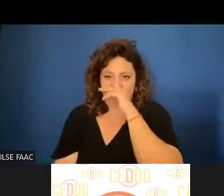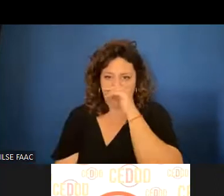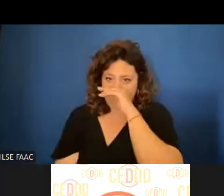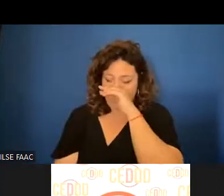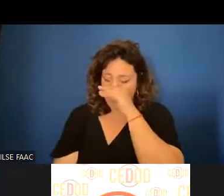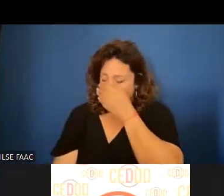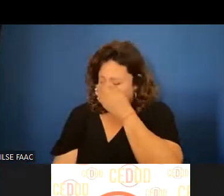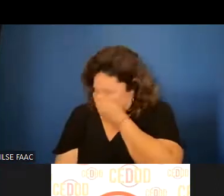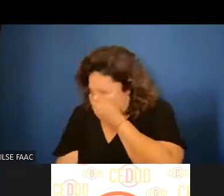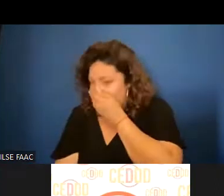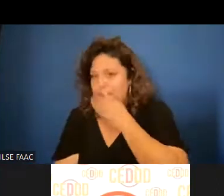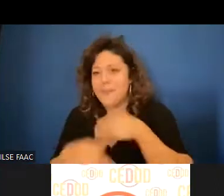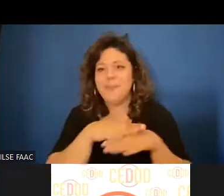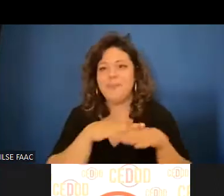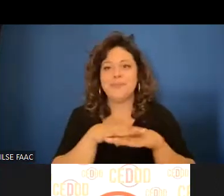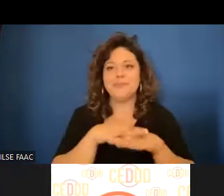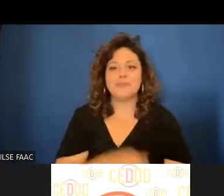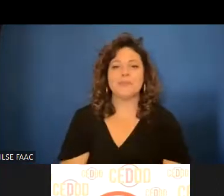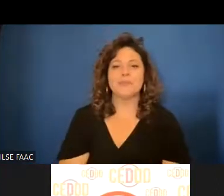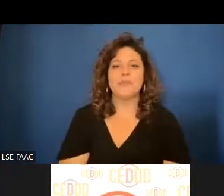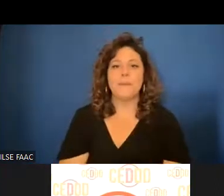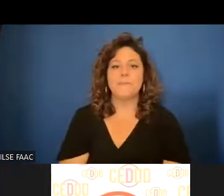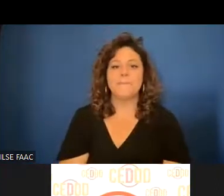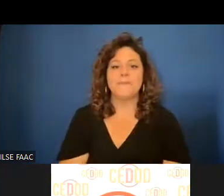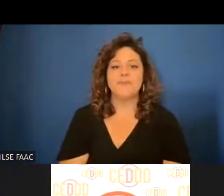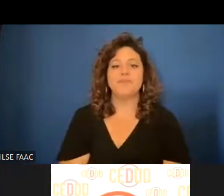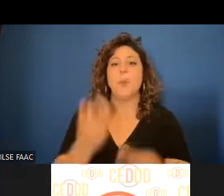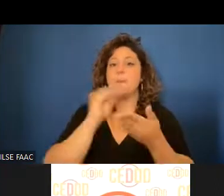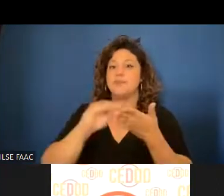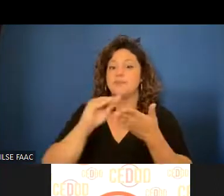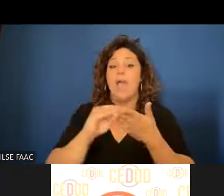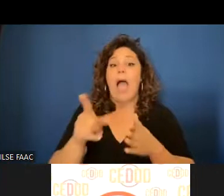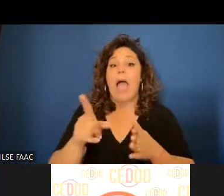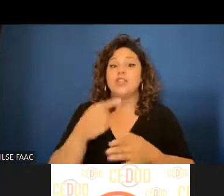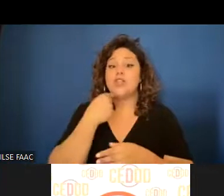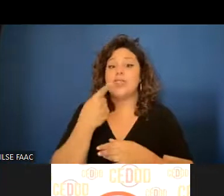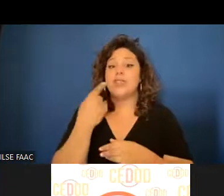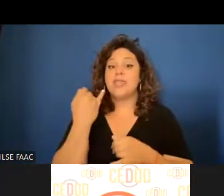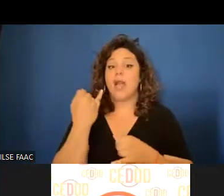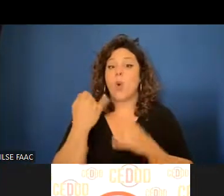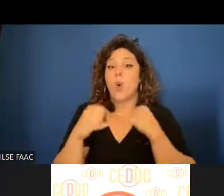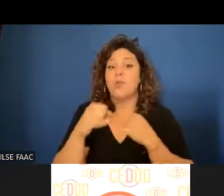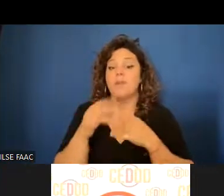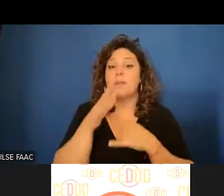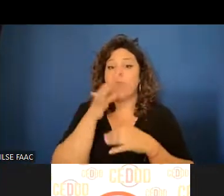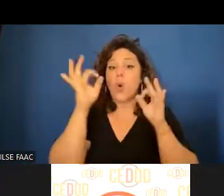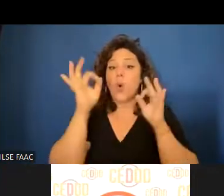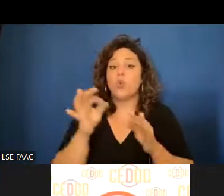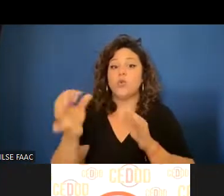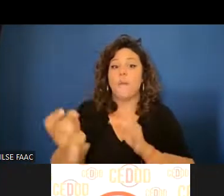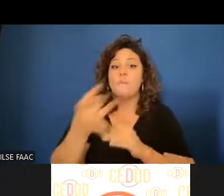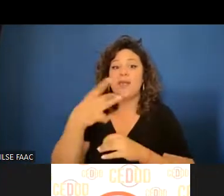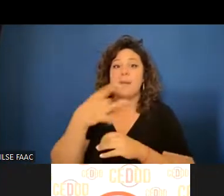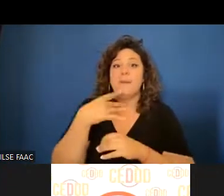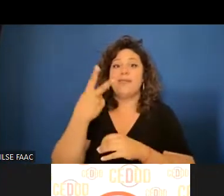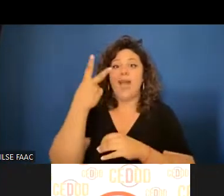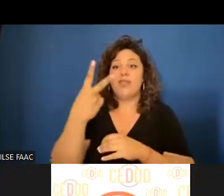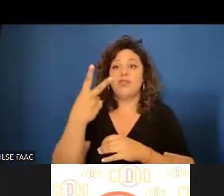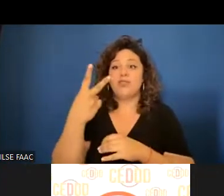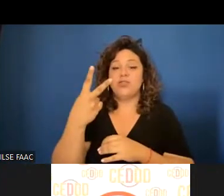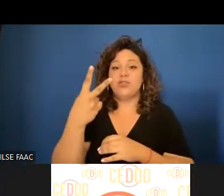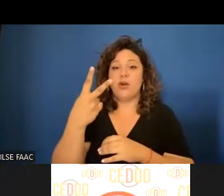los asistentes, que precisamente es la vicepresidenta del Consejo Español en Andalucía, que muy bien Pedro